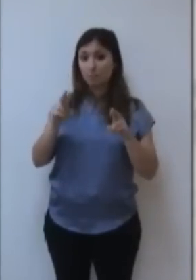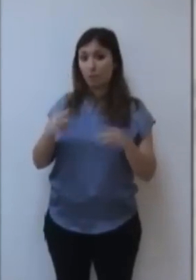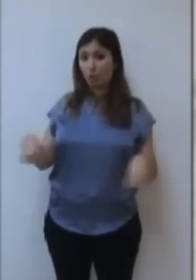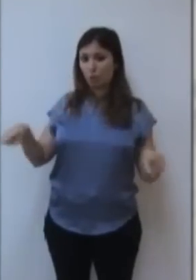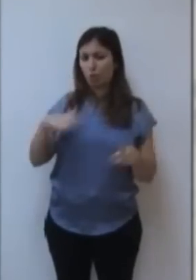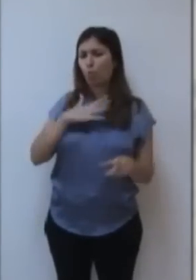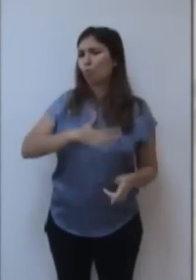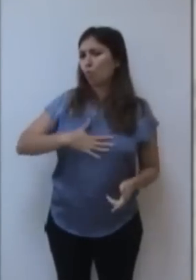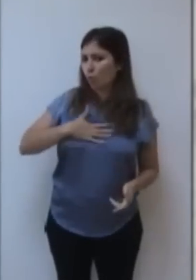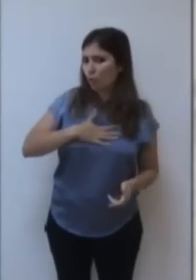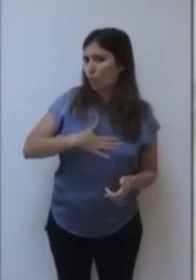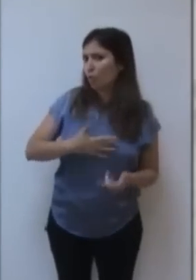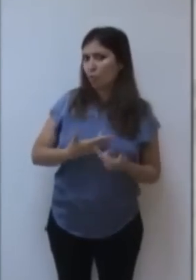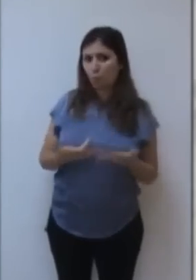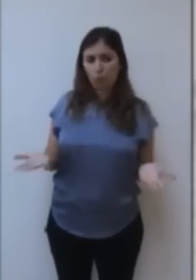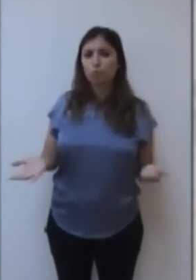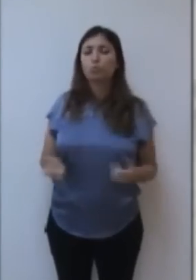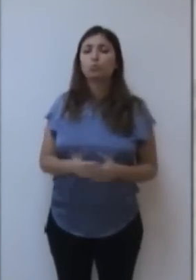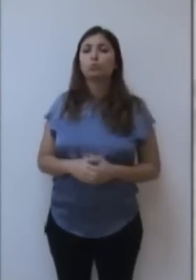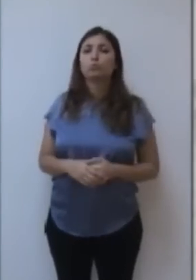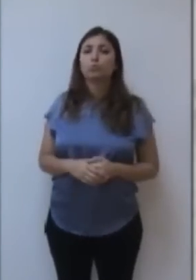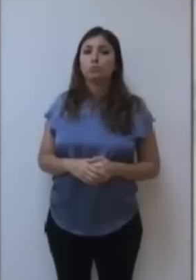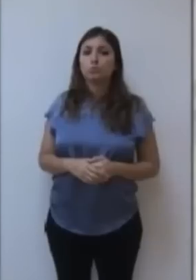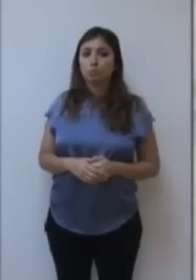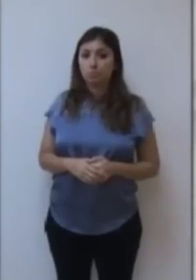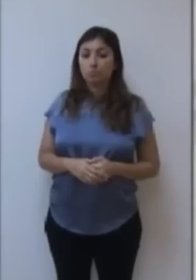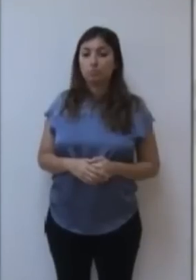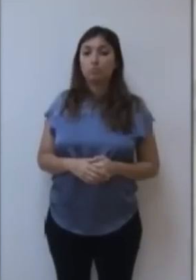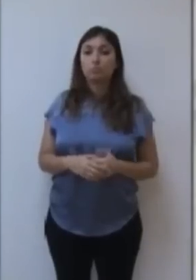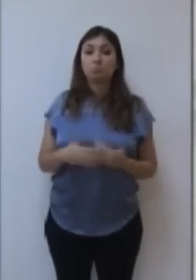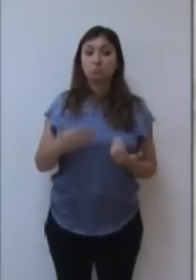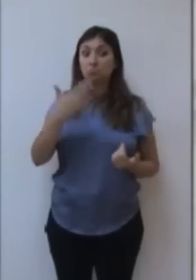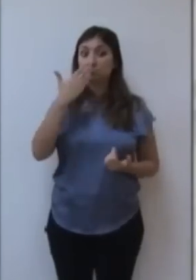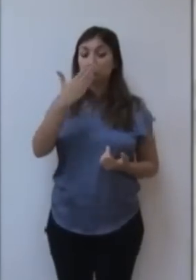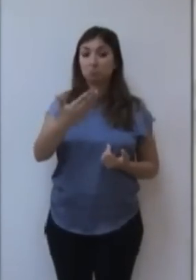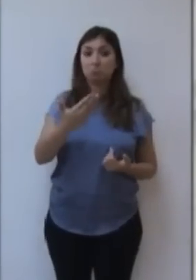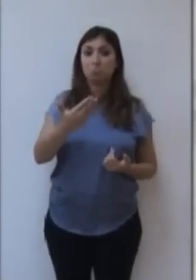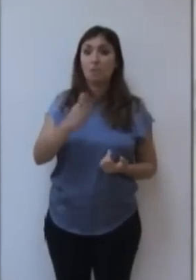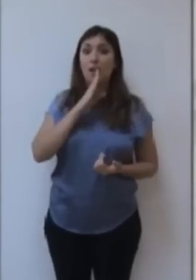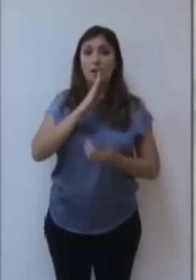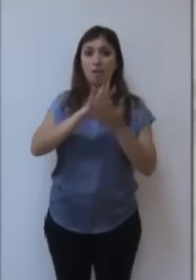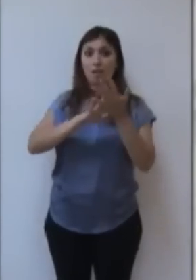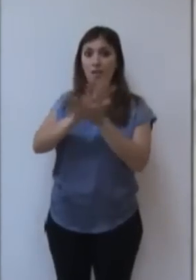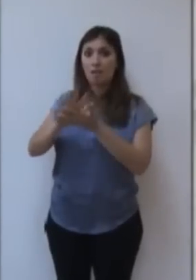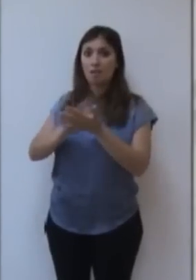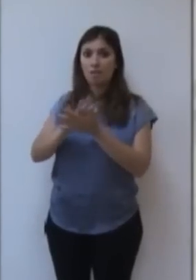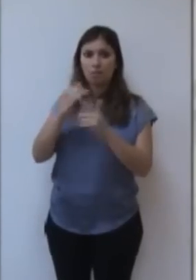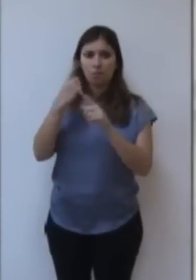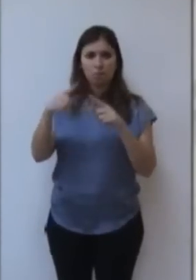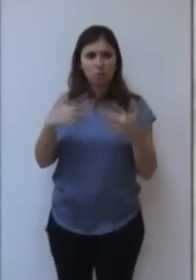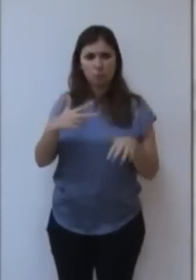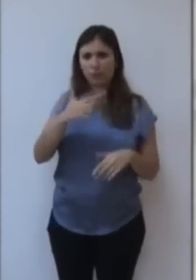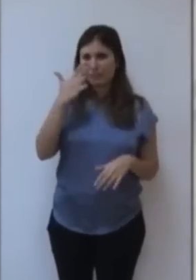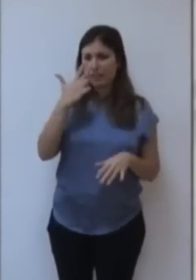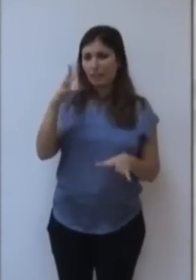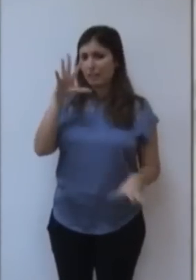estado cómodos y demás. Gracias. La verdad es que se han dicho cosas muy interesantes en